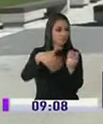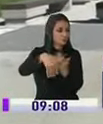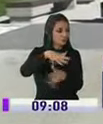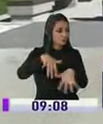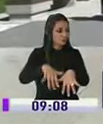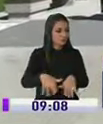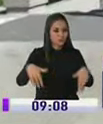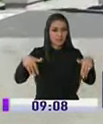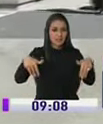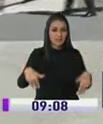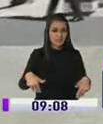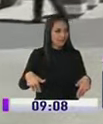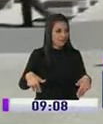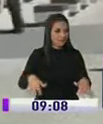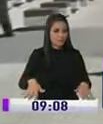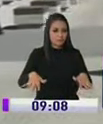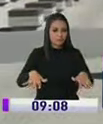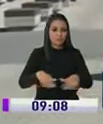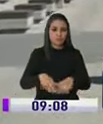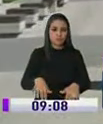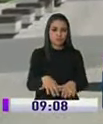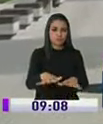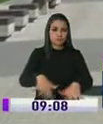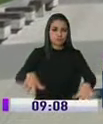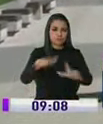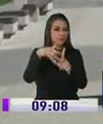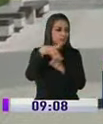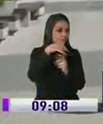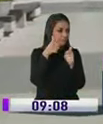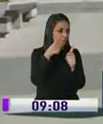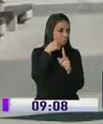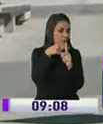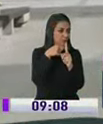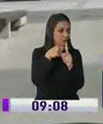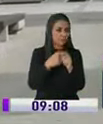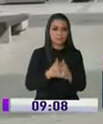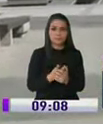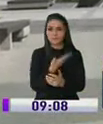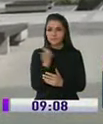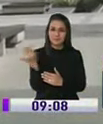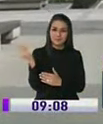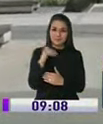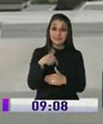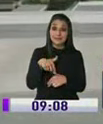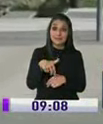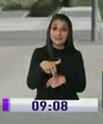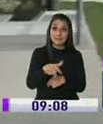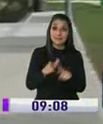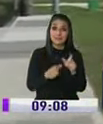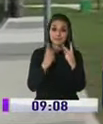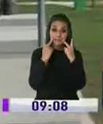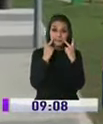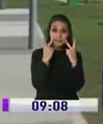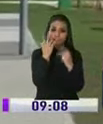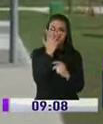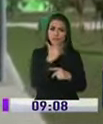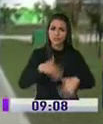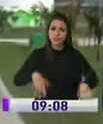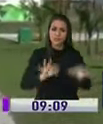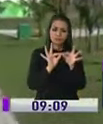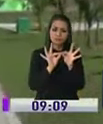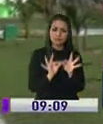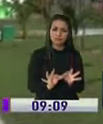las alcantarillas y es desde el punto de vista ambiental algo muy positivo. Vamos a caminar un poquito para que la ciudadanía pueda ver esta